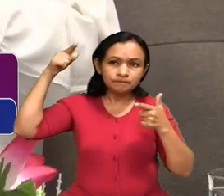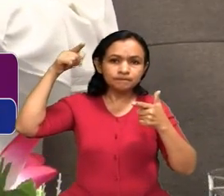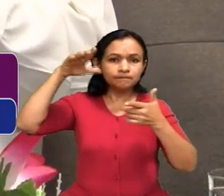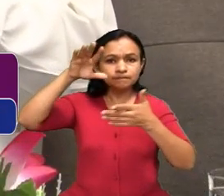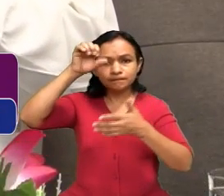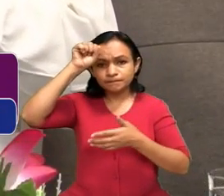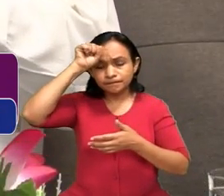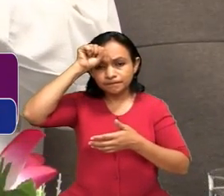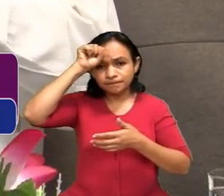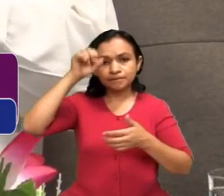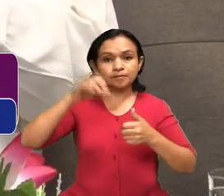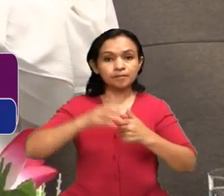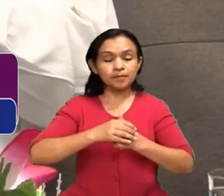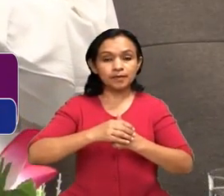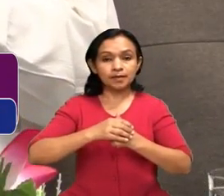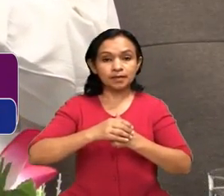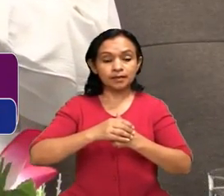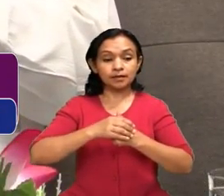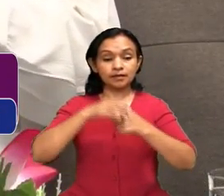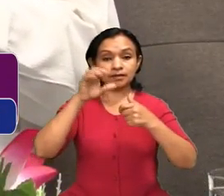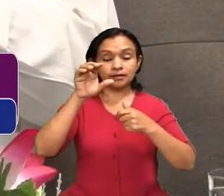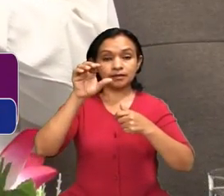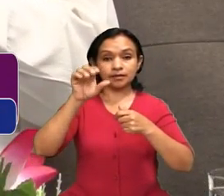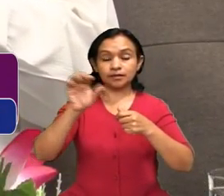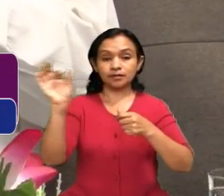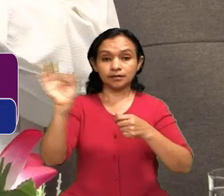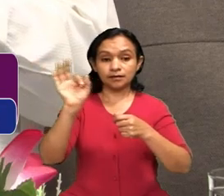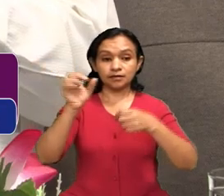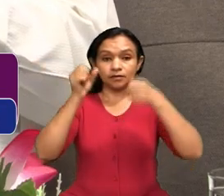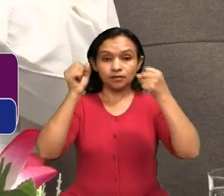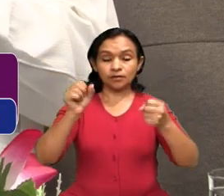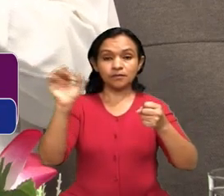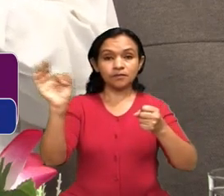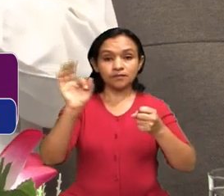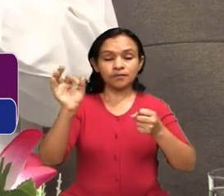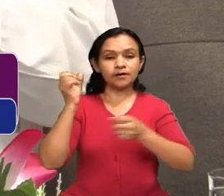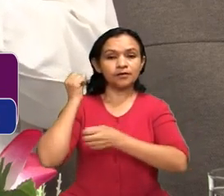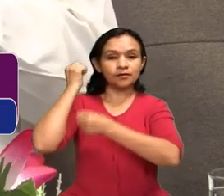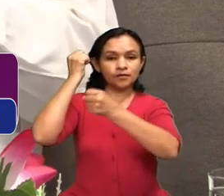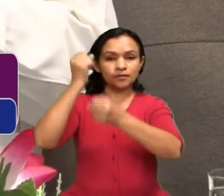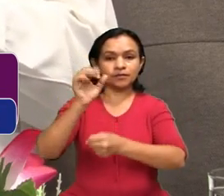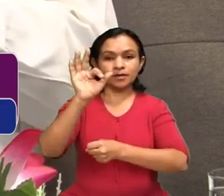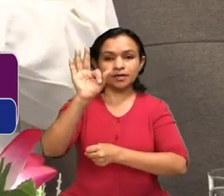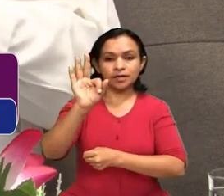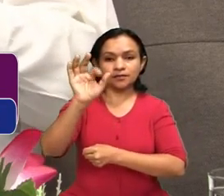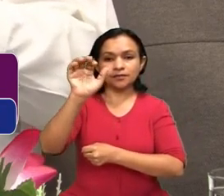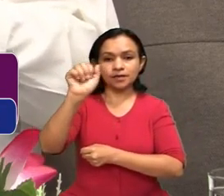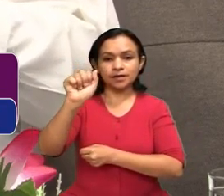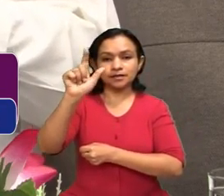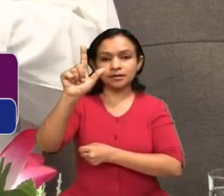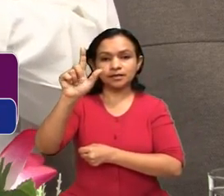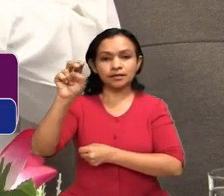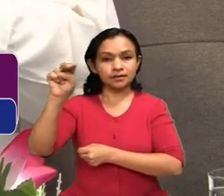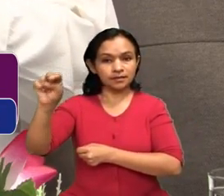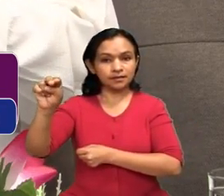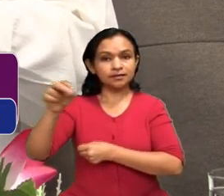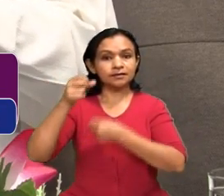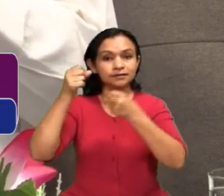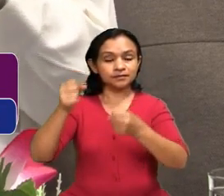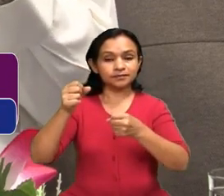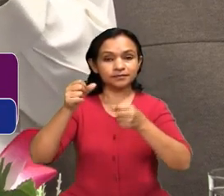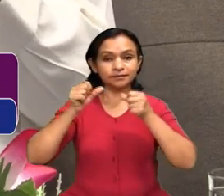Y es uno de los que forma y funda el Frente Sandinista con Carlos. Es